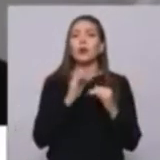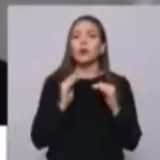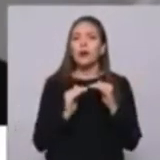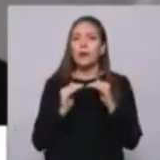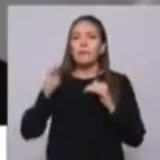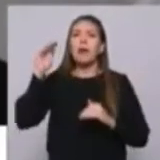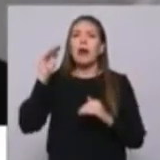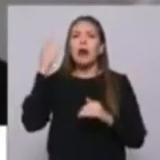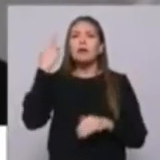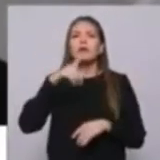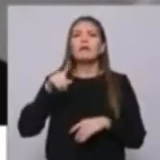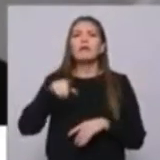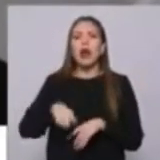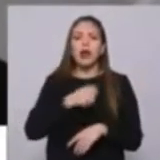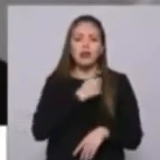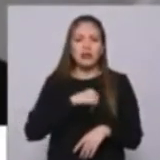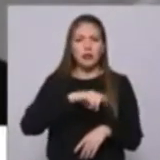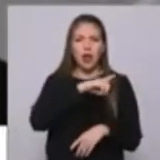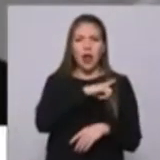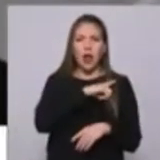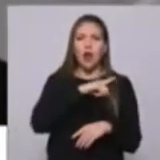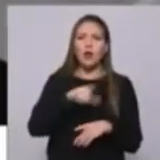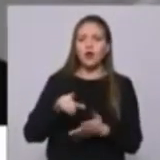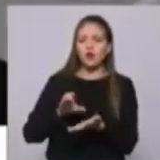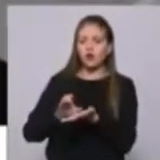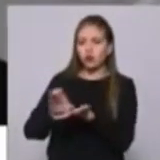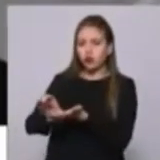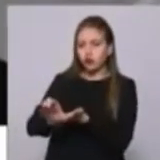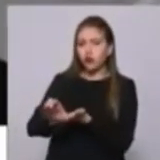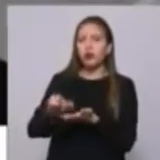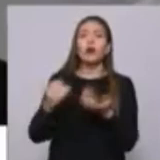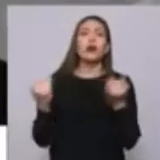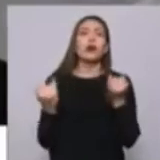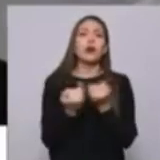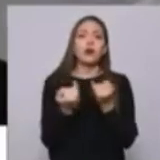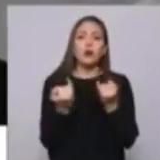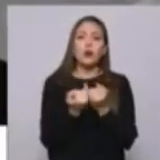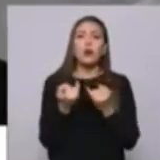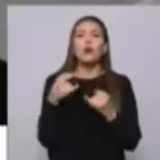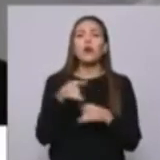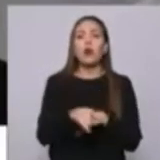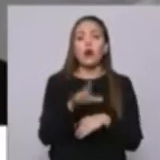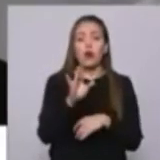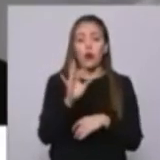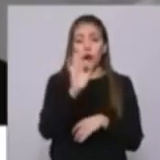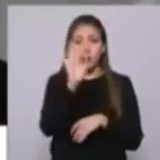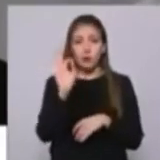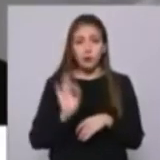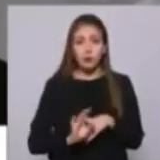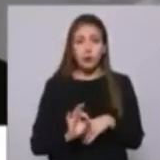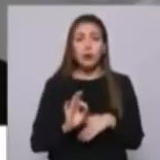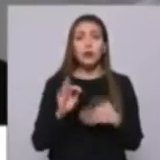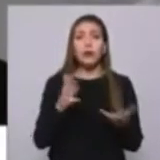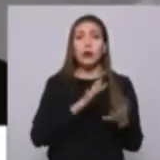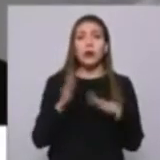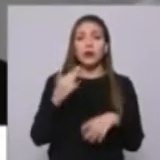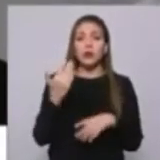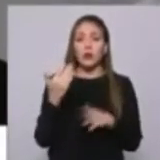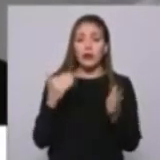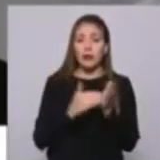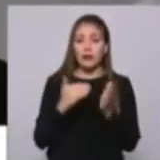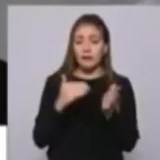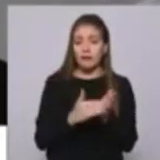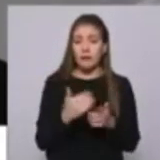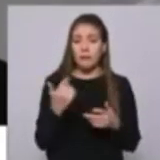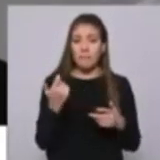salud en más del 40% con un ingreso adicional de 50,000 millones de